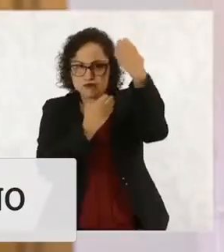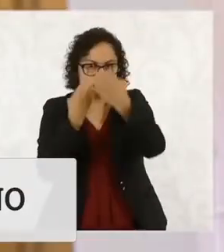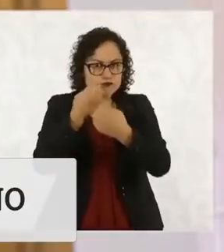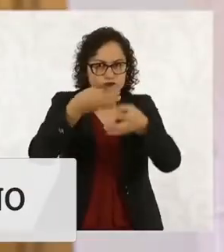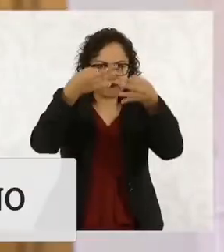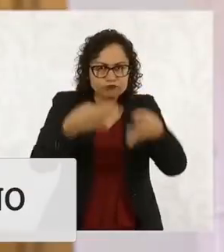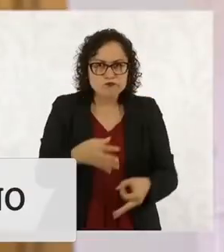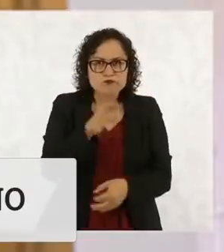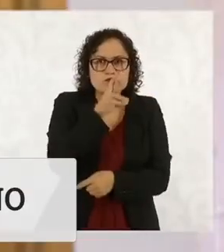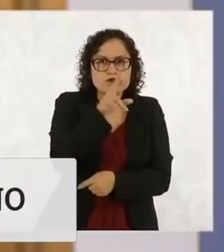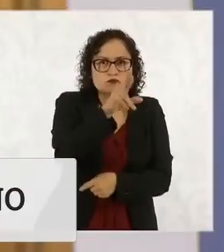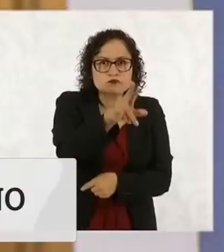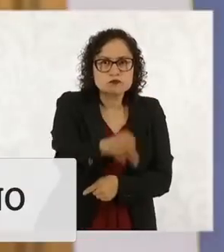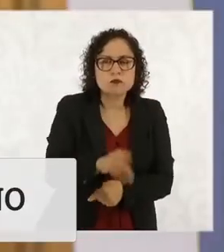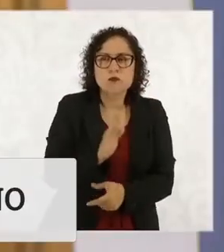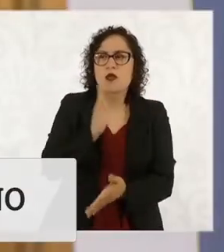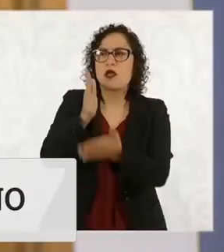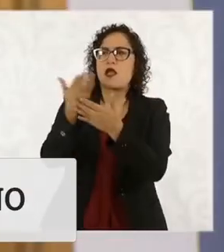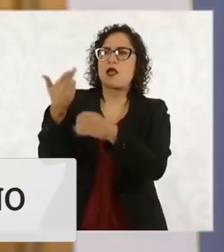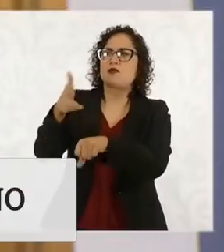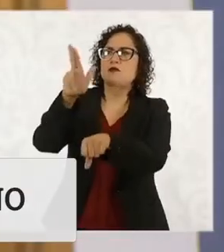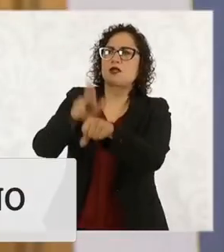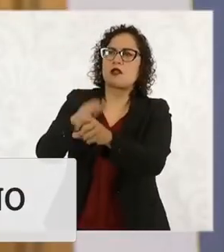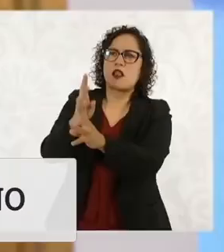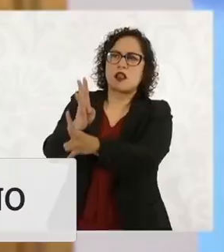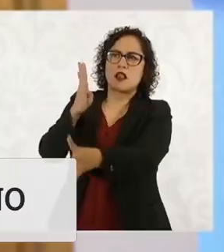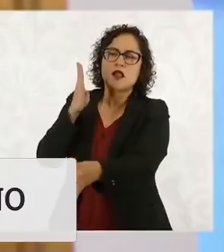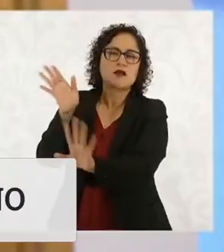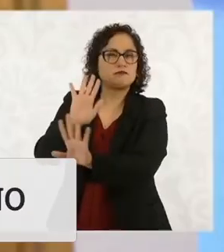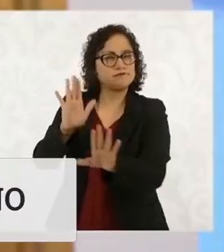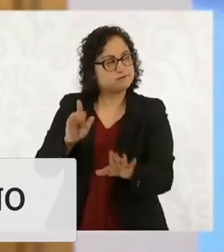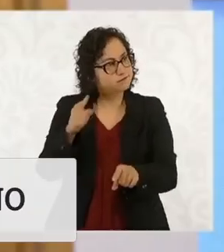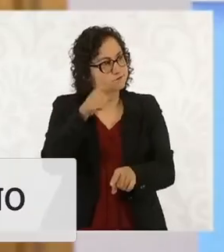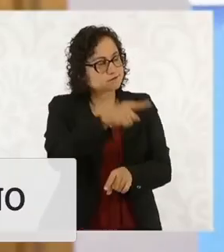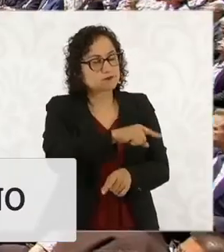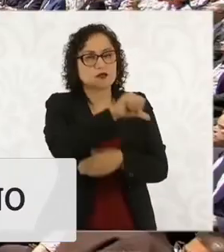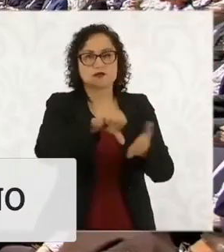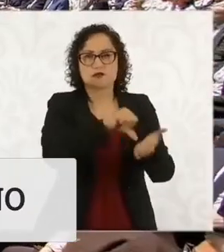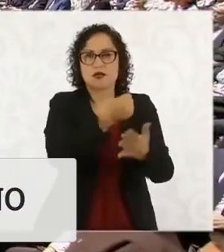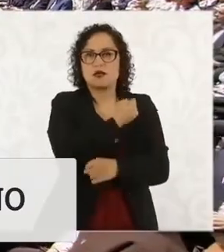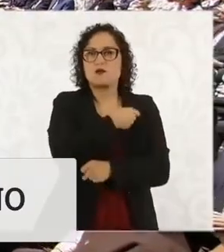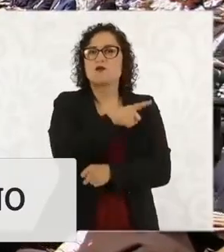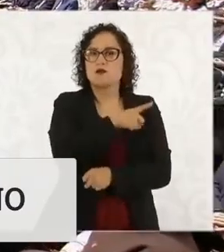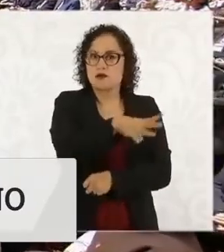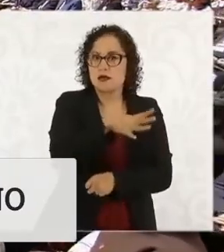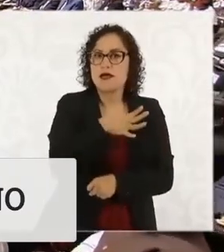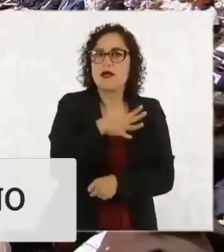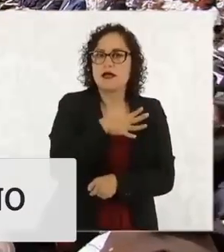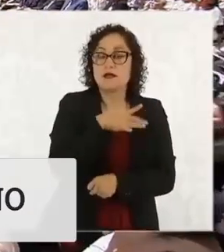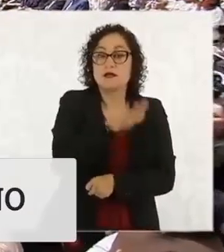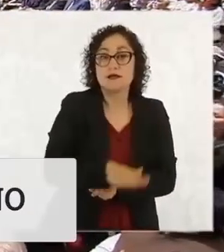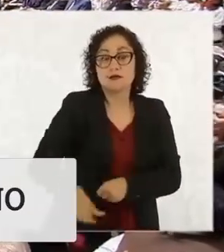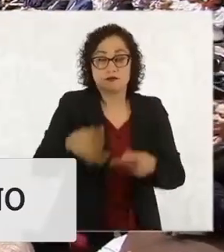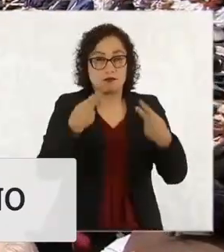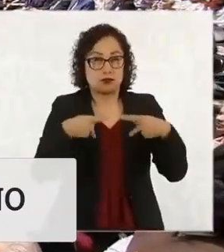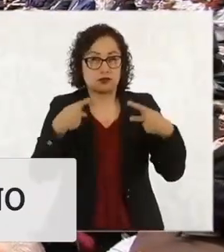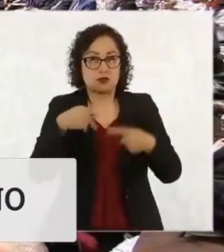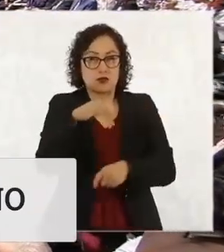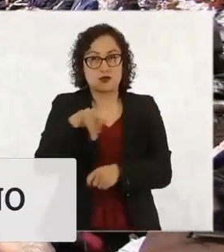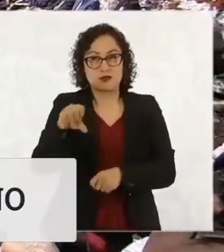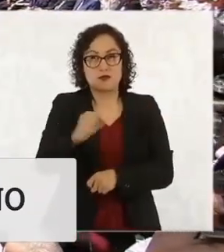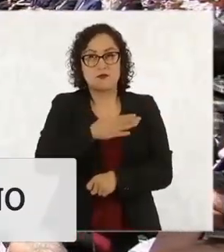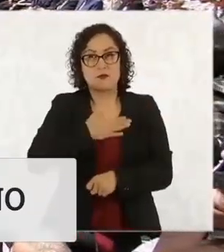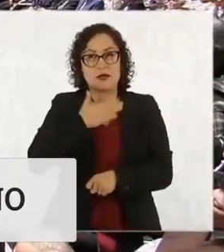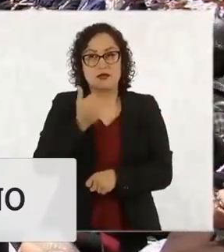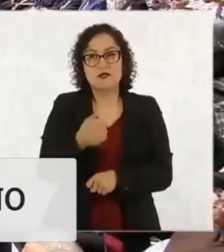evita saturación en hospitales. Las y los pacientes del IMSS Bienestar reciben además el